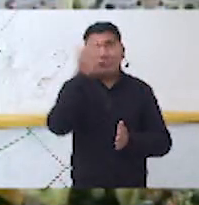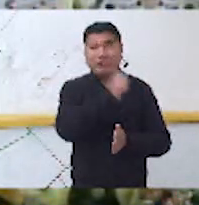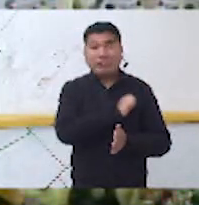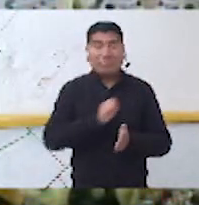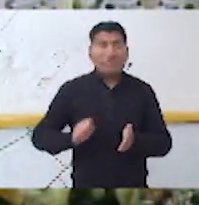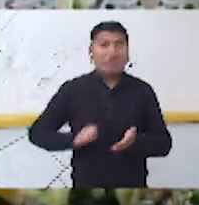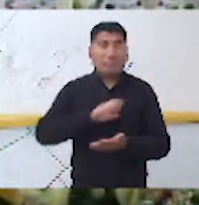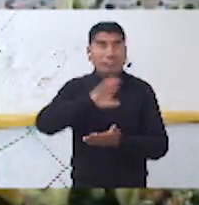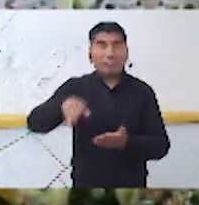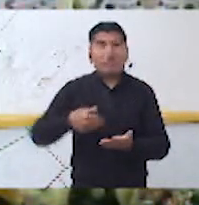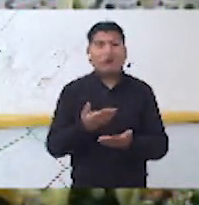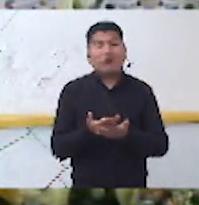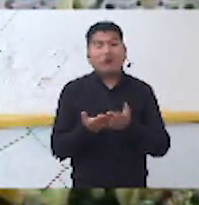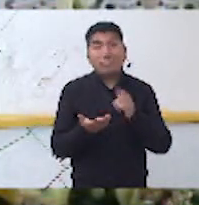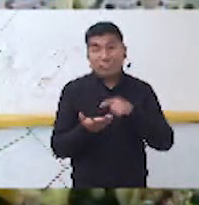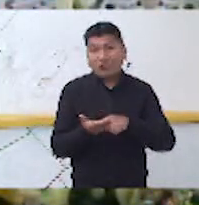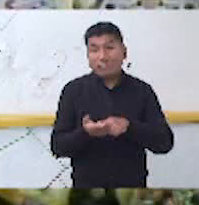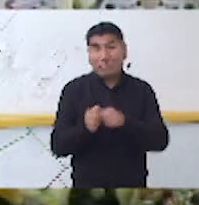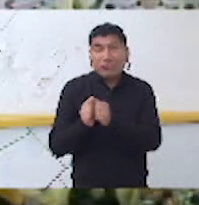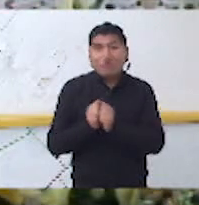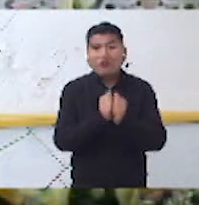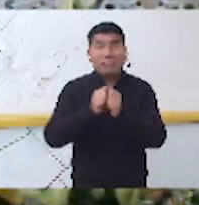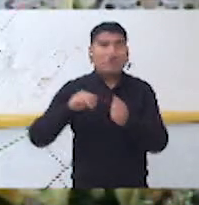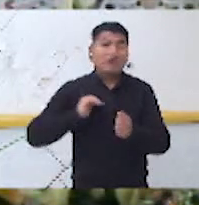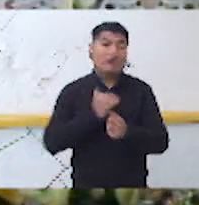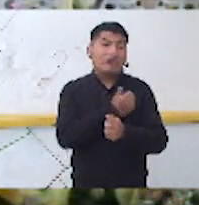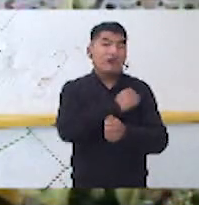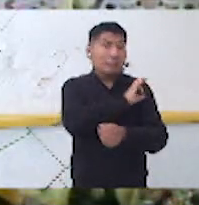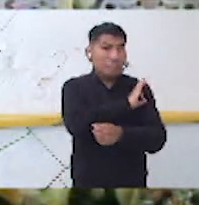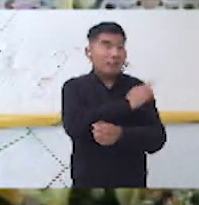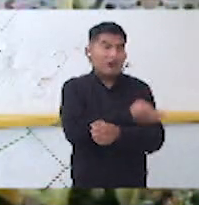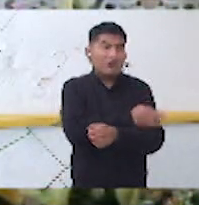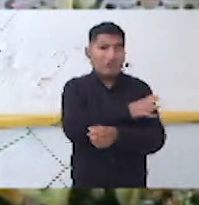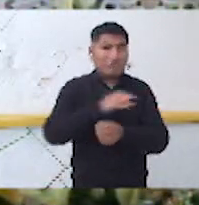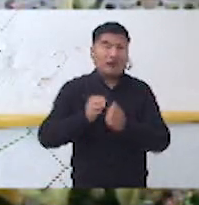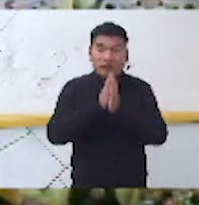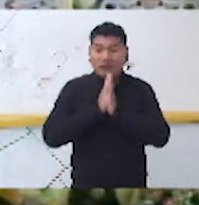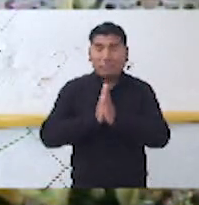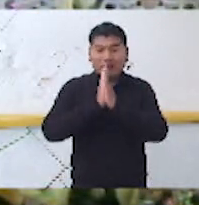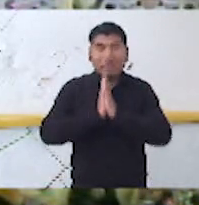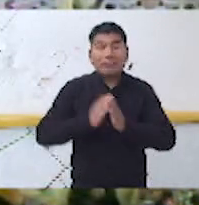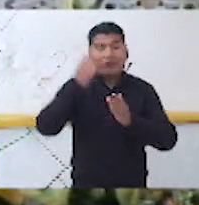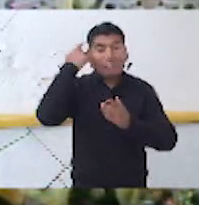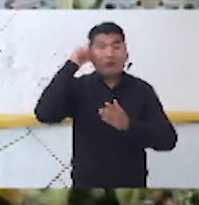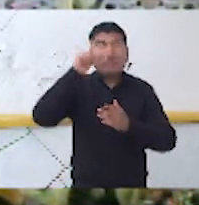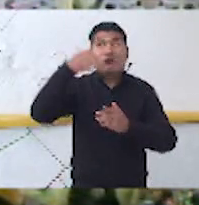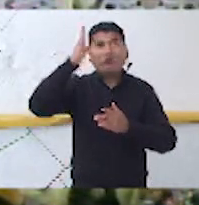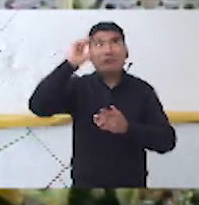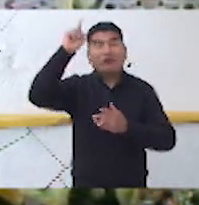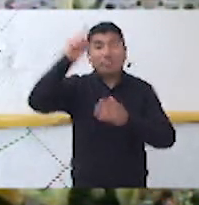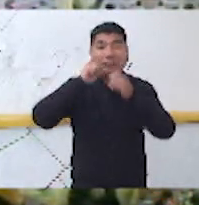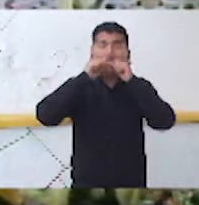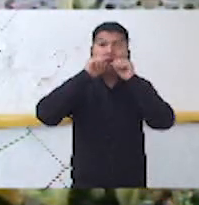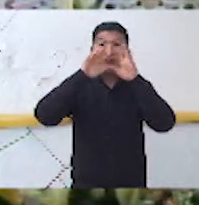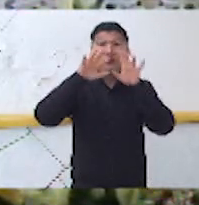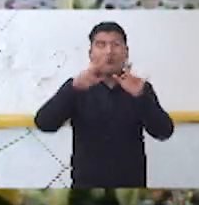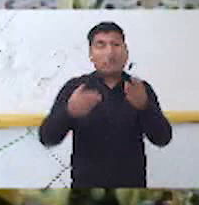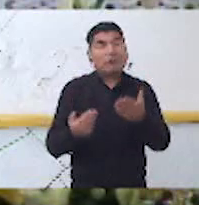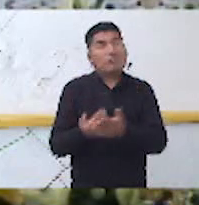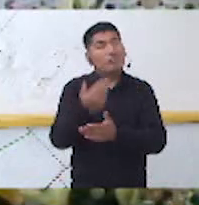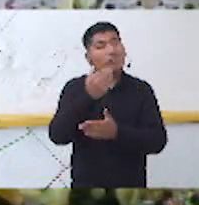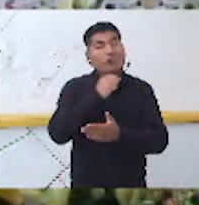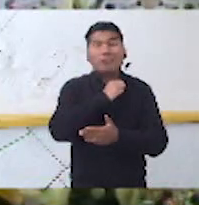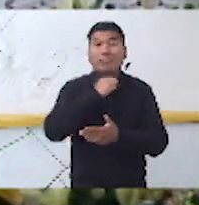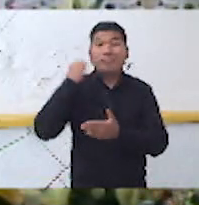eso. Unamos nuestras fuerzas y oraciones para que el Señor siga bendiciéndonos con nuevas